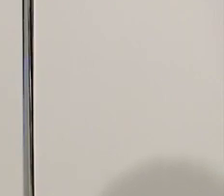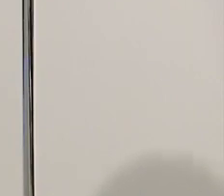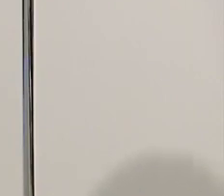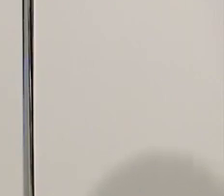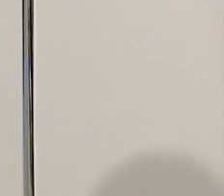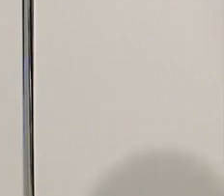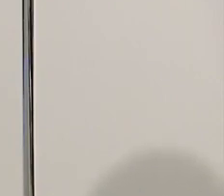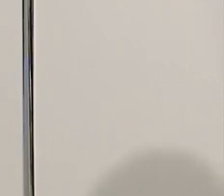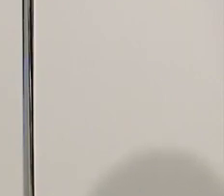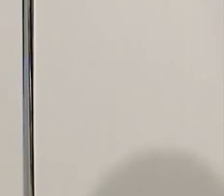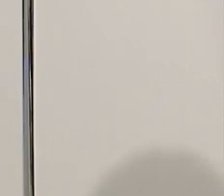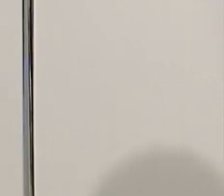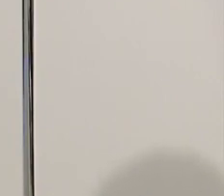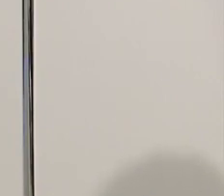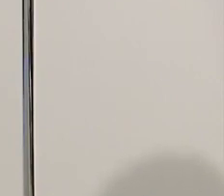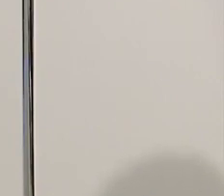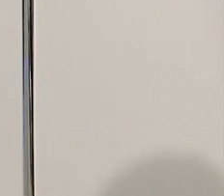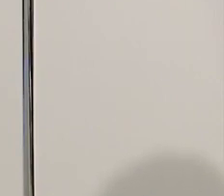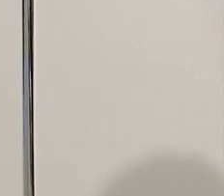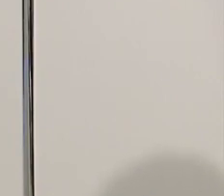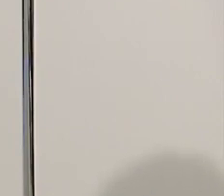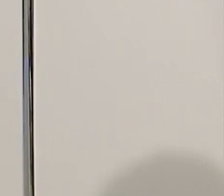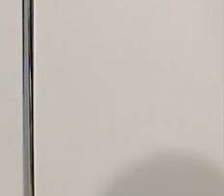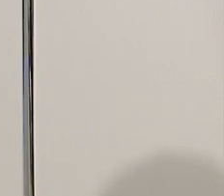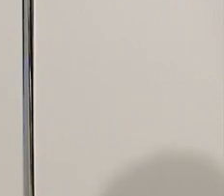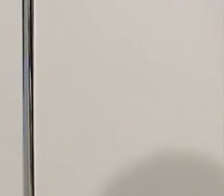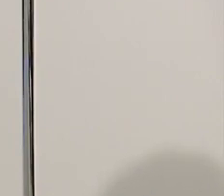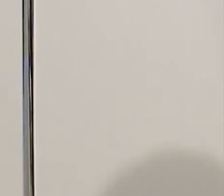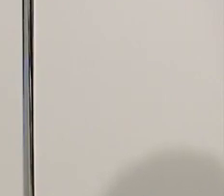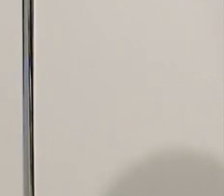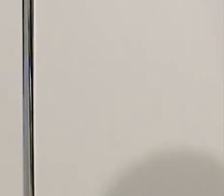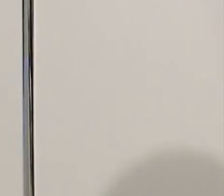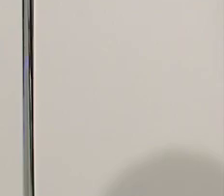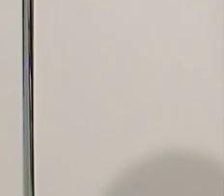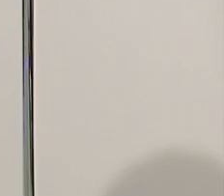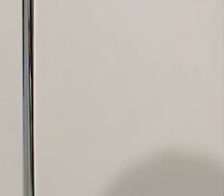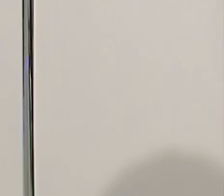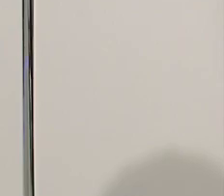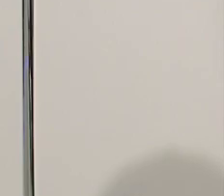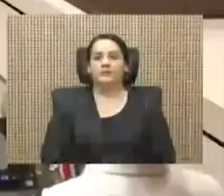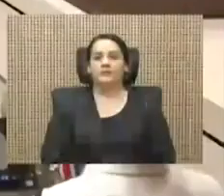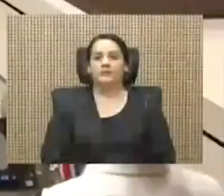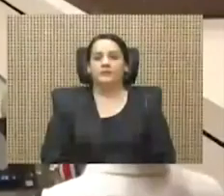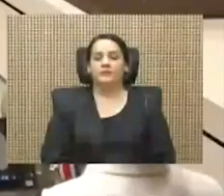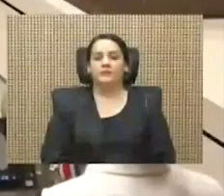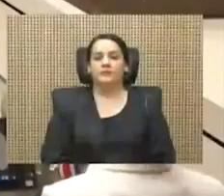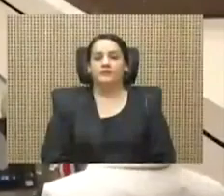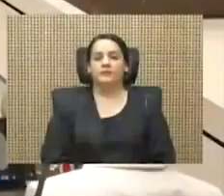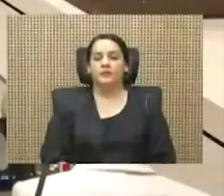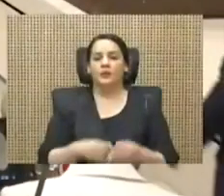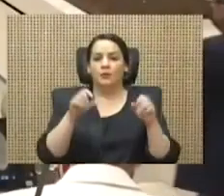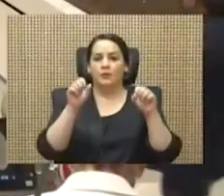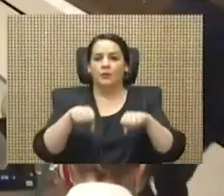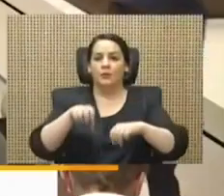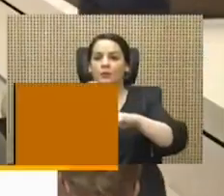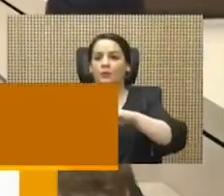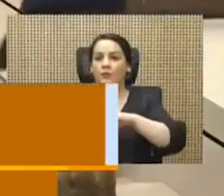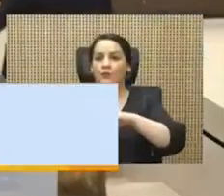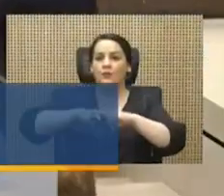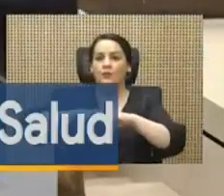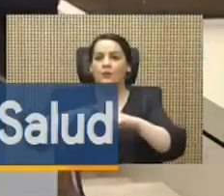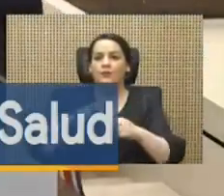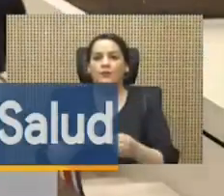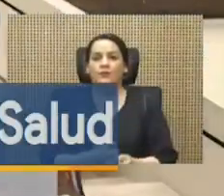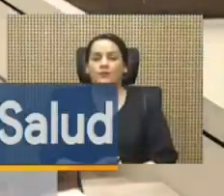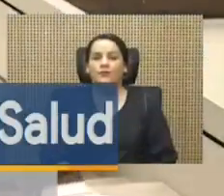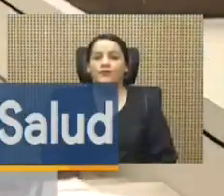a que sea más educada. Ayer fue la interpelación y aquí lo vemos. La interpelación a la ministra de Salud